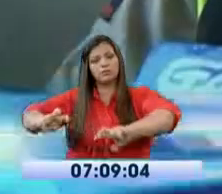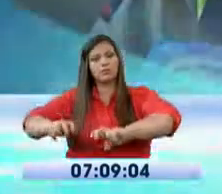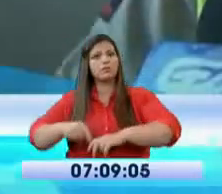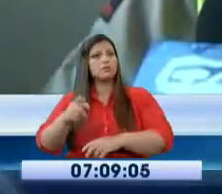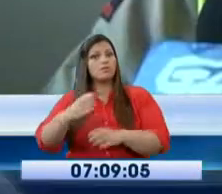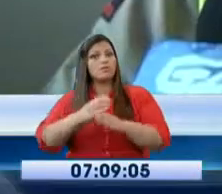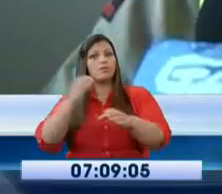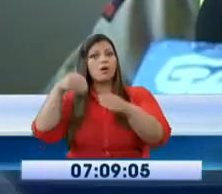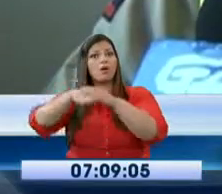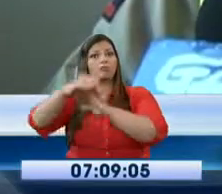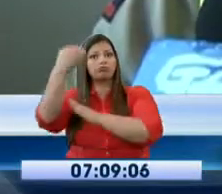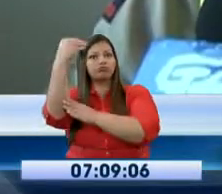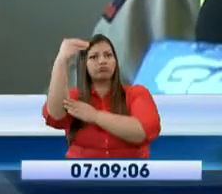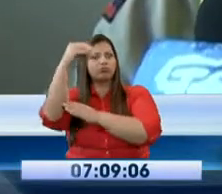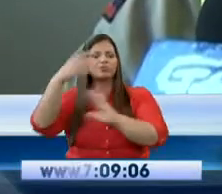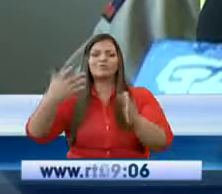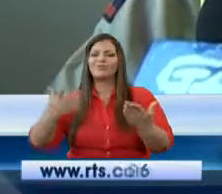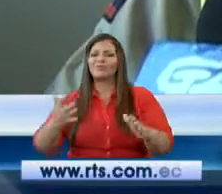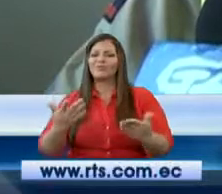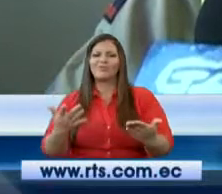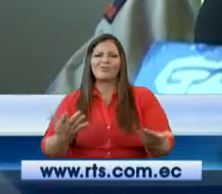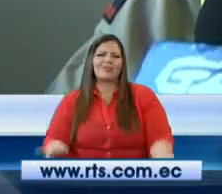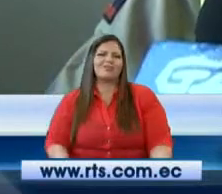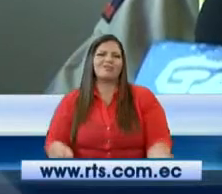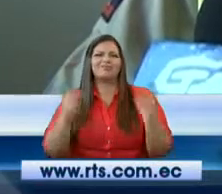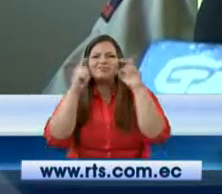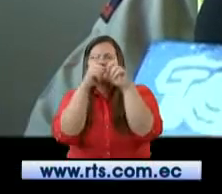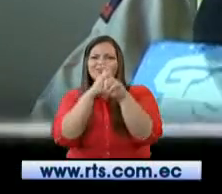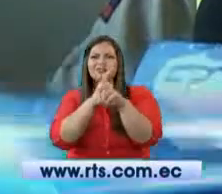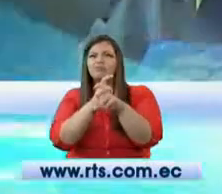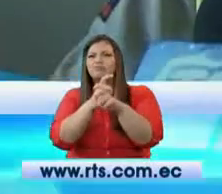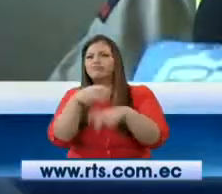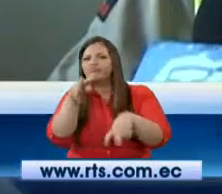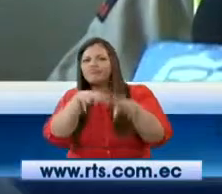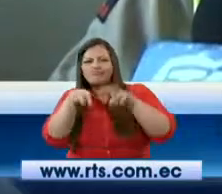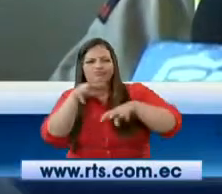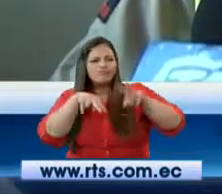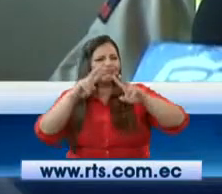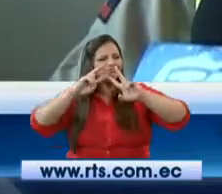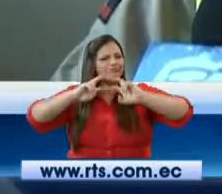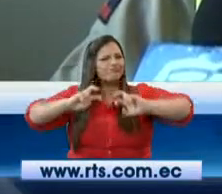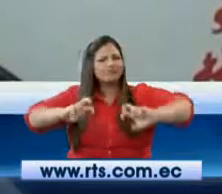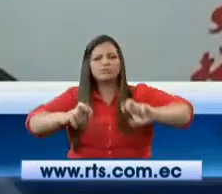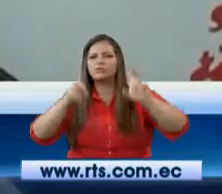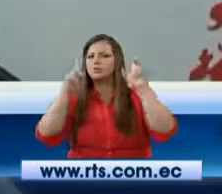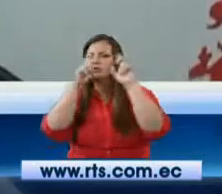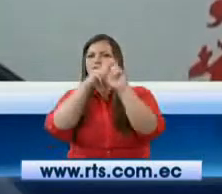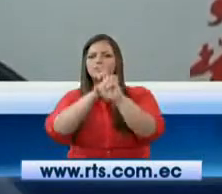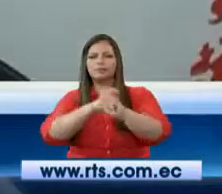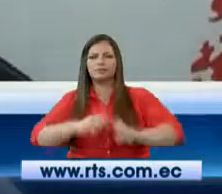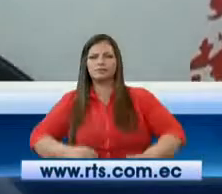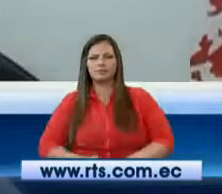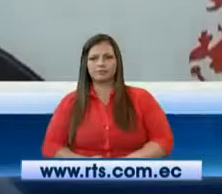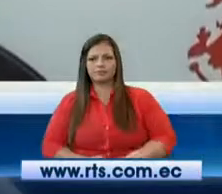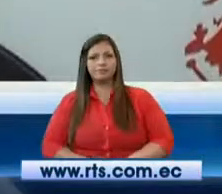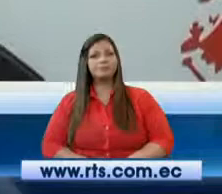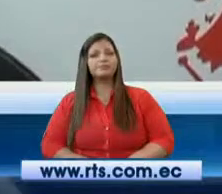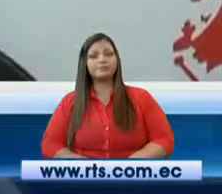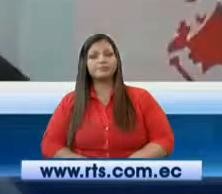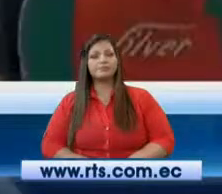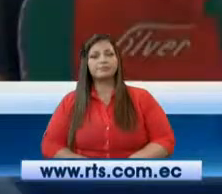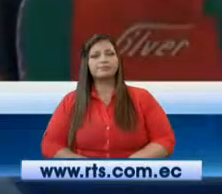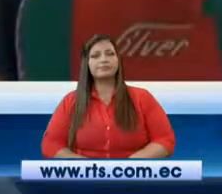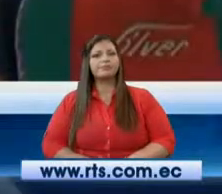que a nosotros también nos imposibilita de continuar de un aporte, digamos, a las investigaciones. Luego del crimen suscitado en la